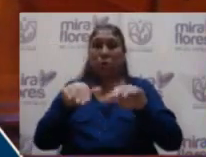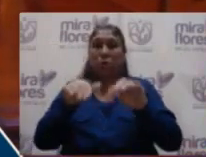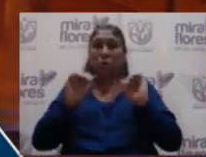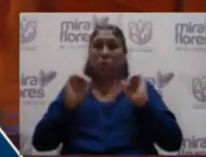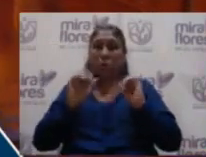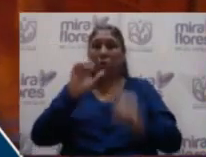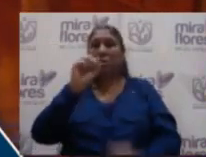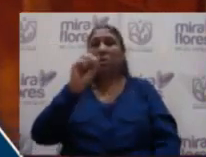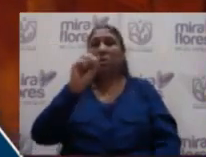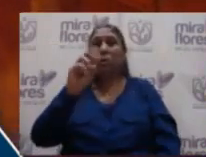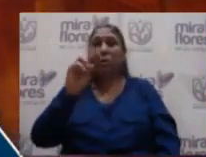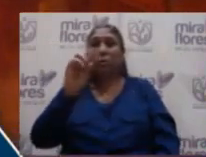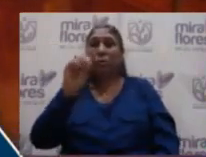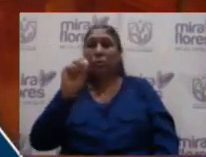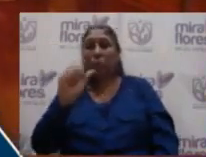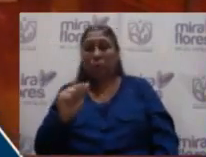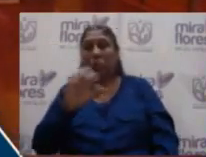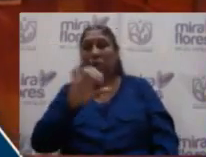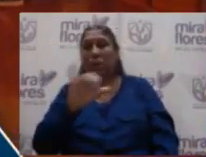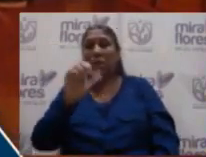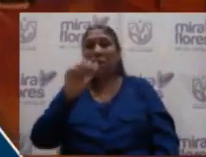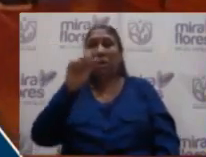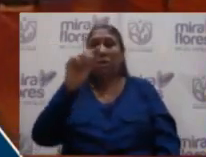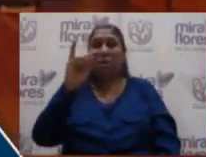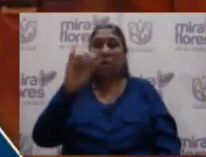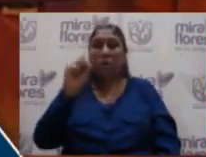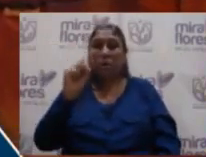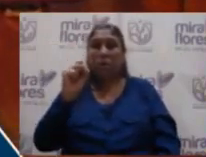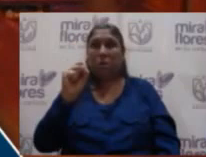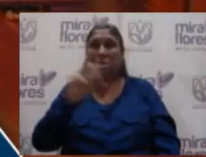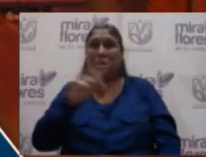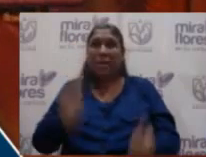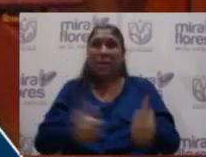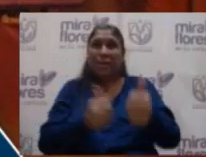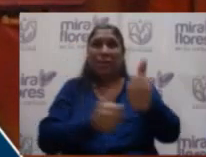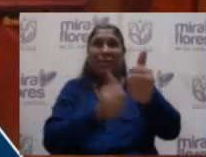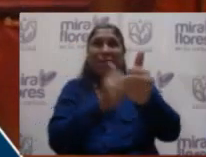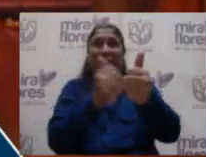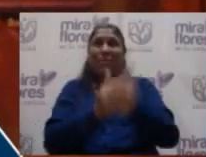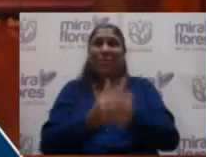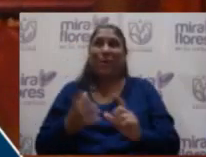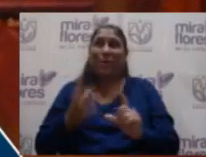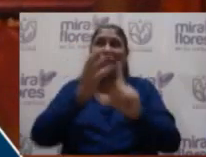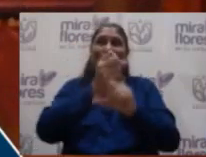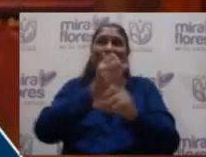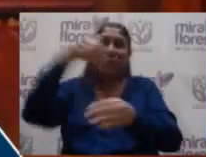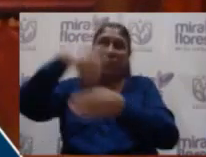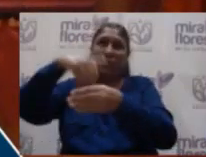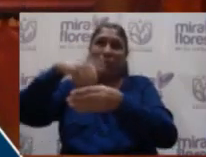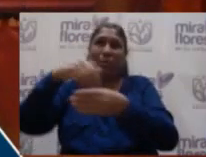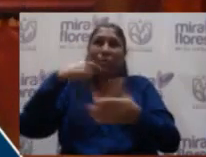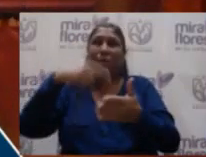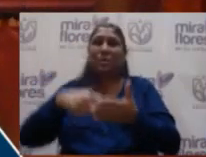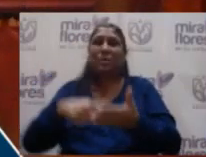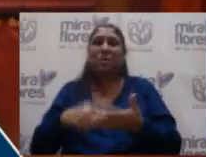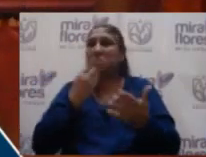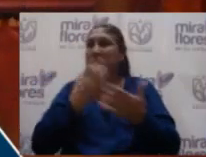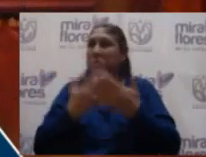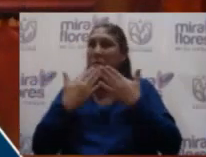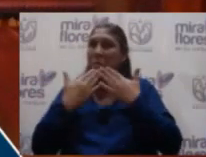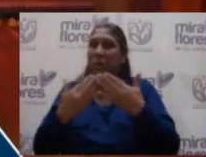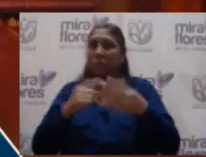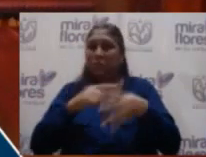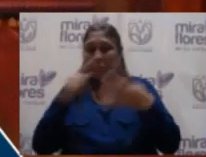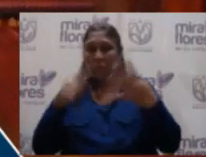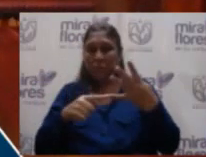señor Sousa y la señora de Albertis, que dice que no ha seguido al señor Sousa, pero ha tomado su voto en ese sentido. Muy bien, muchas gracias. Vamos al